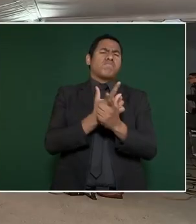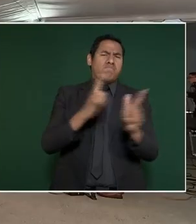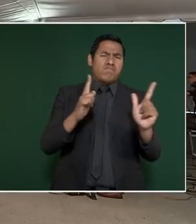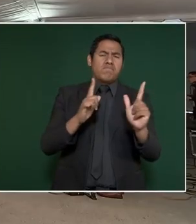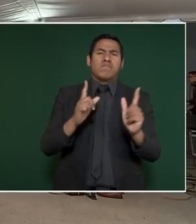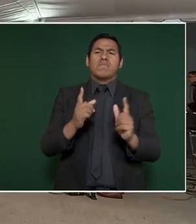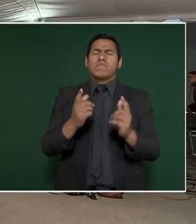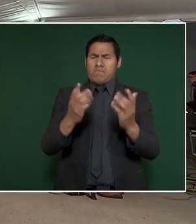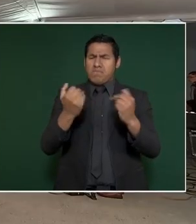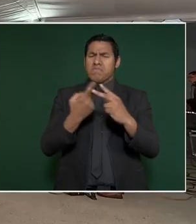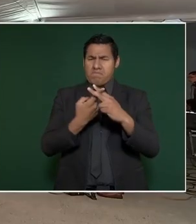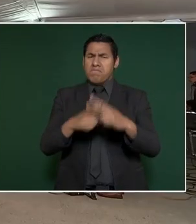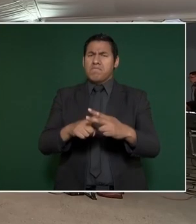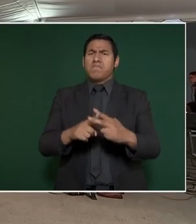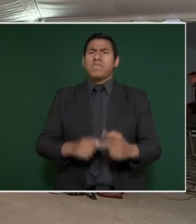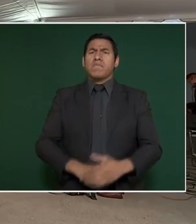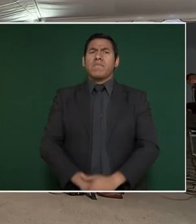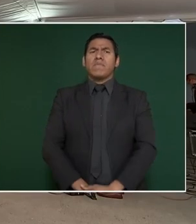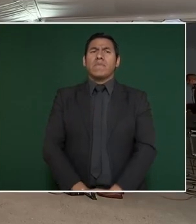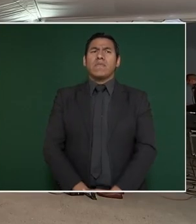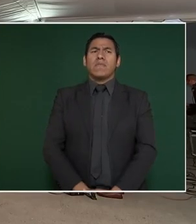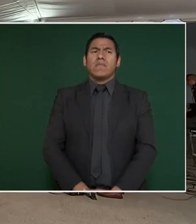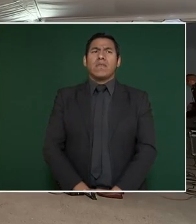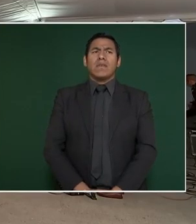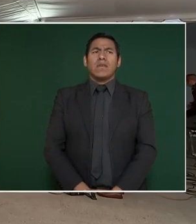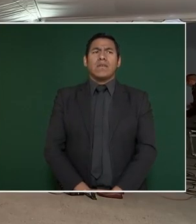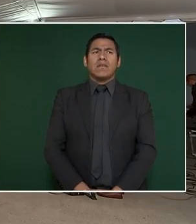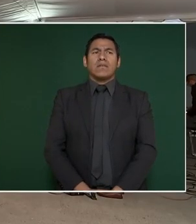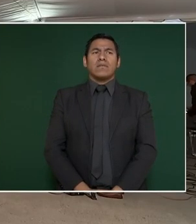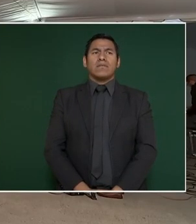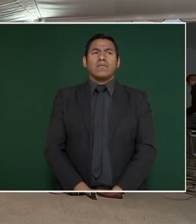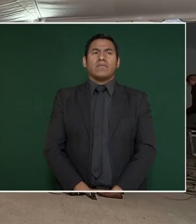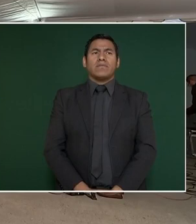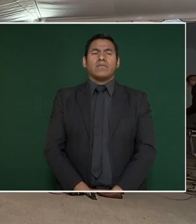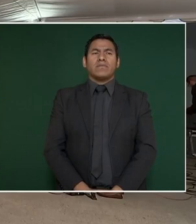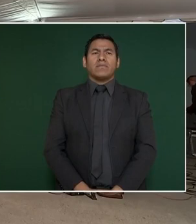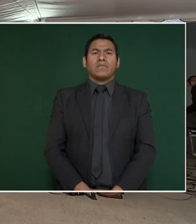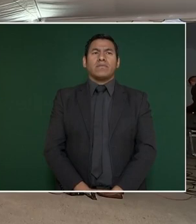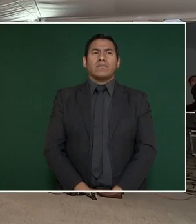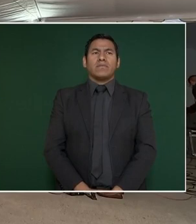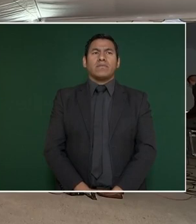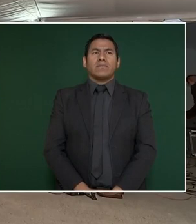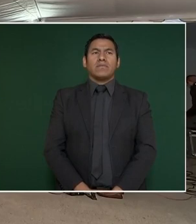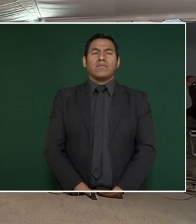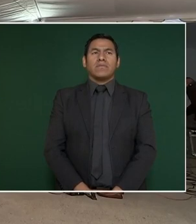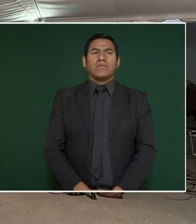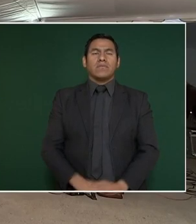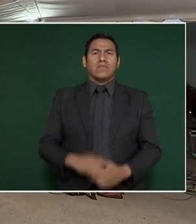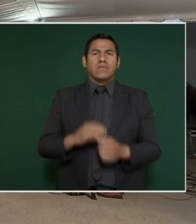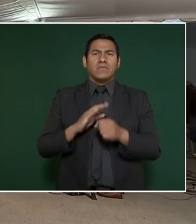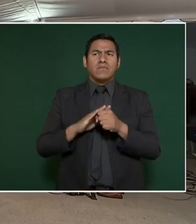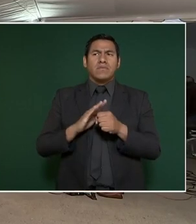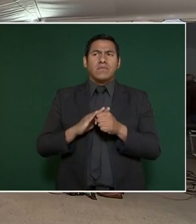adelante Buenos días señor presidente buenoo